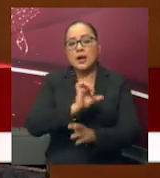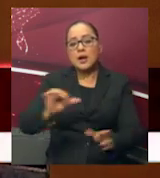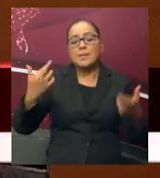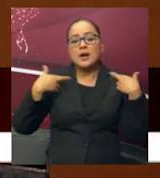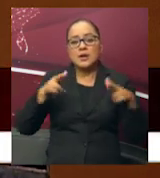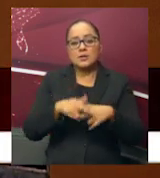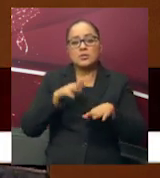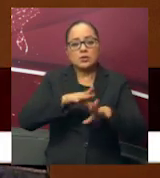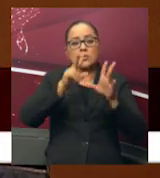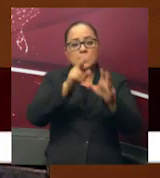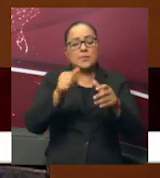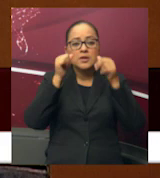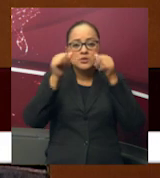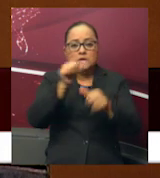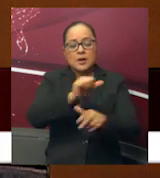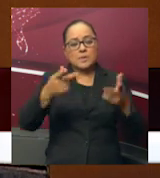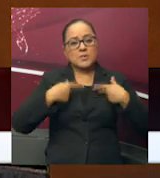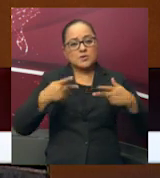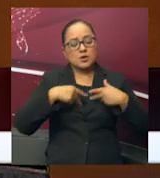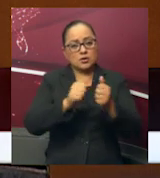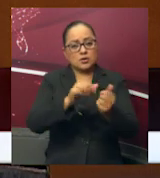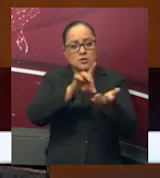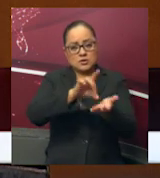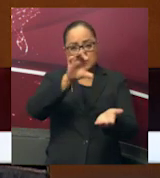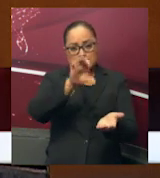en la atención de alumnos con discapacidad o con